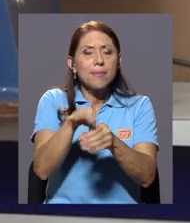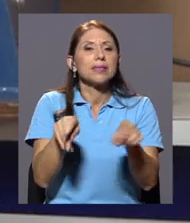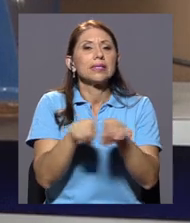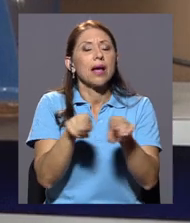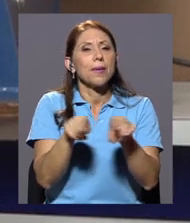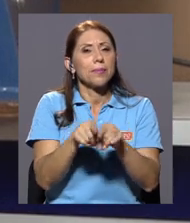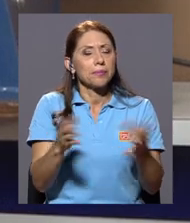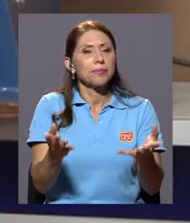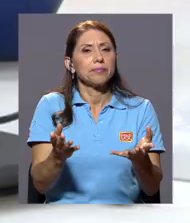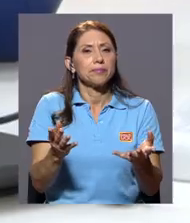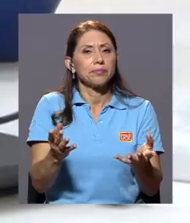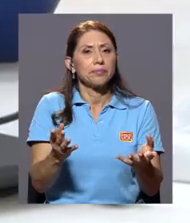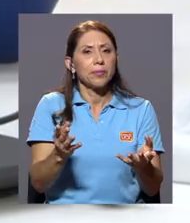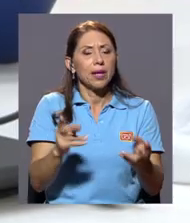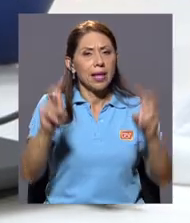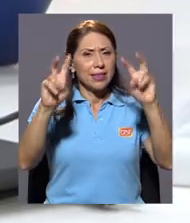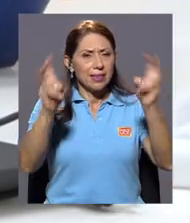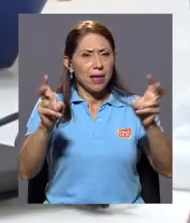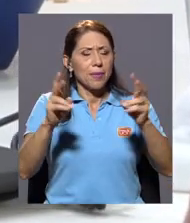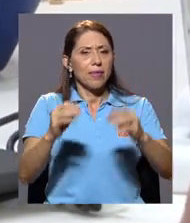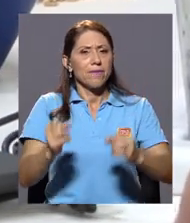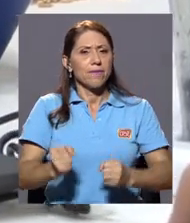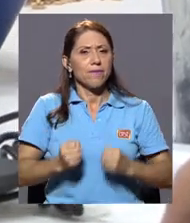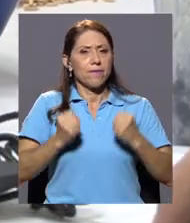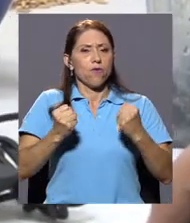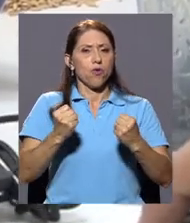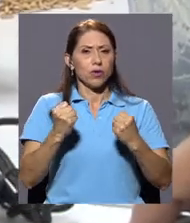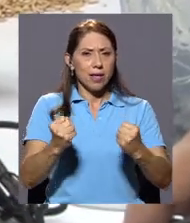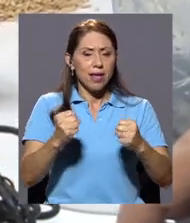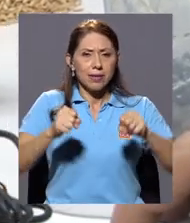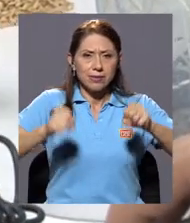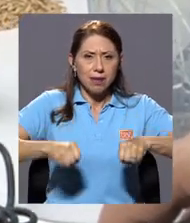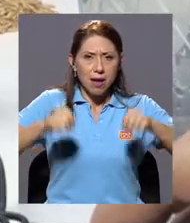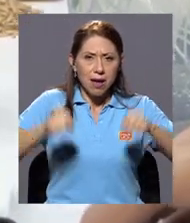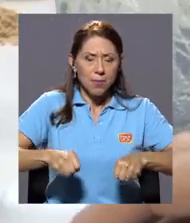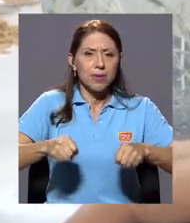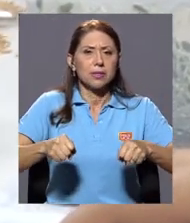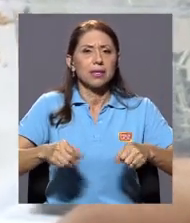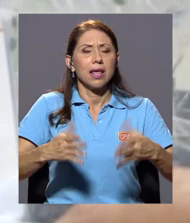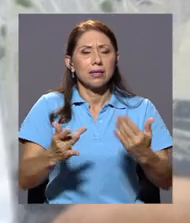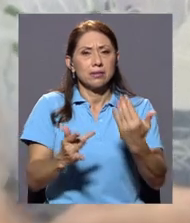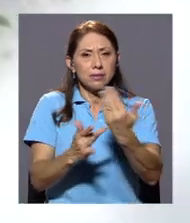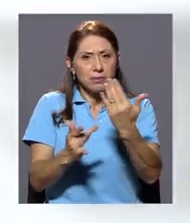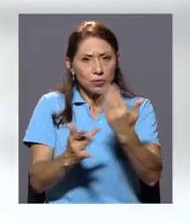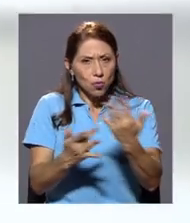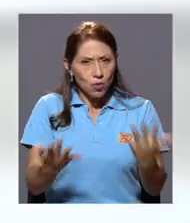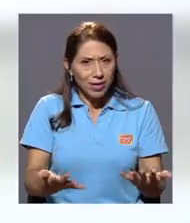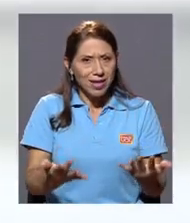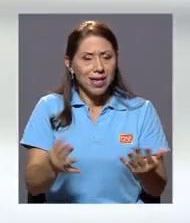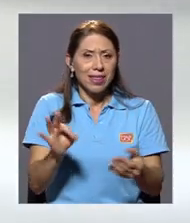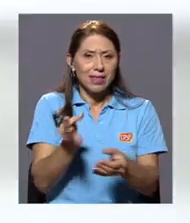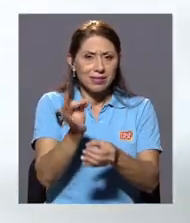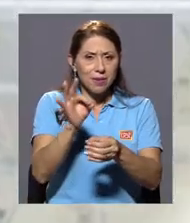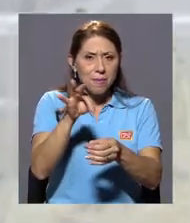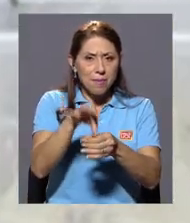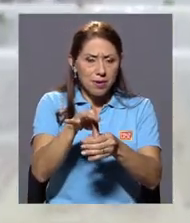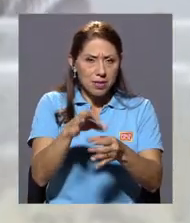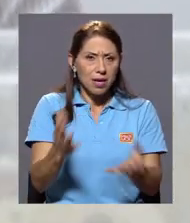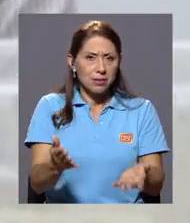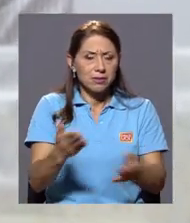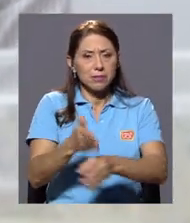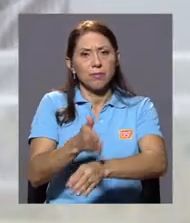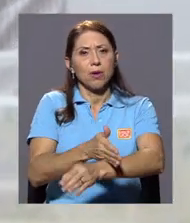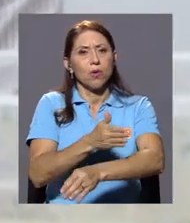Incluye también el tema de fortalecimiento de capacidades en materia de tecnología de semillas